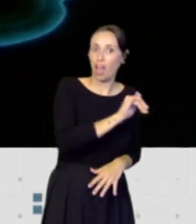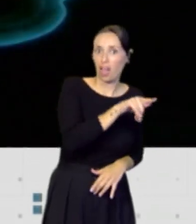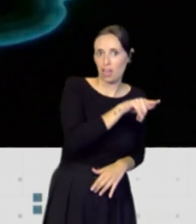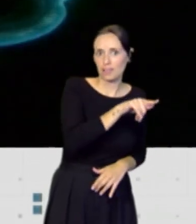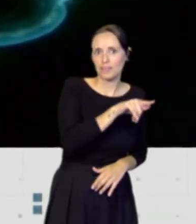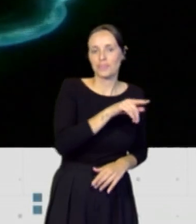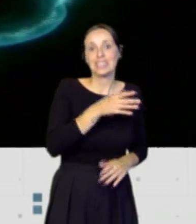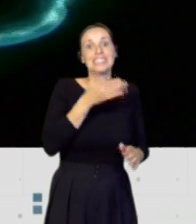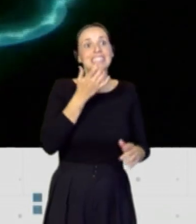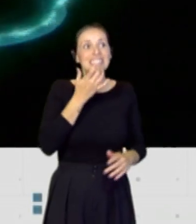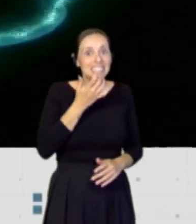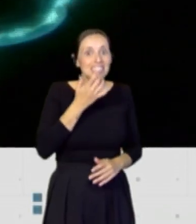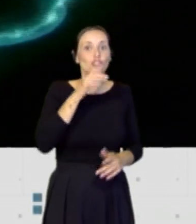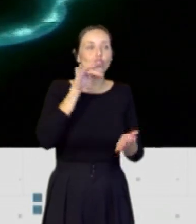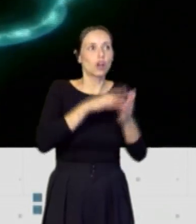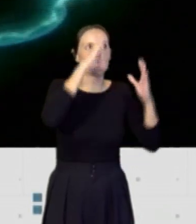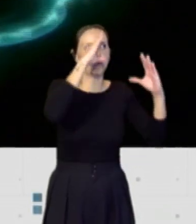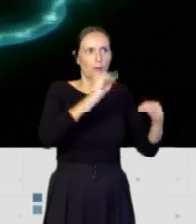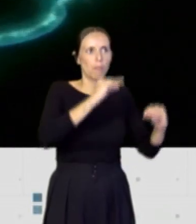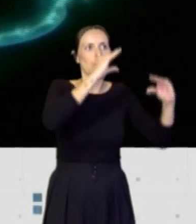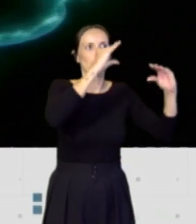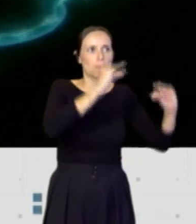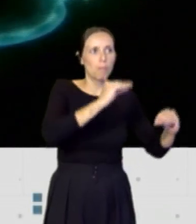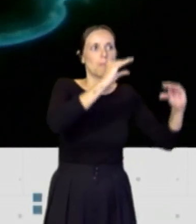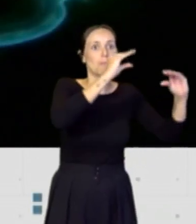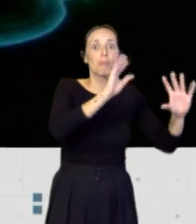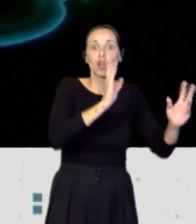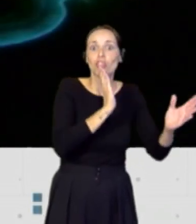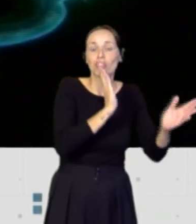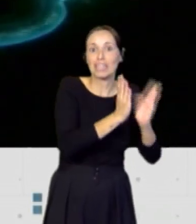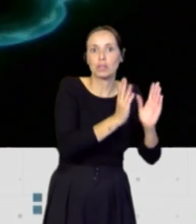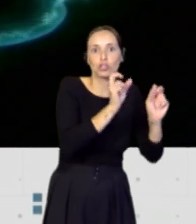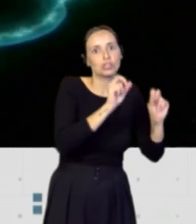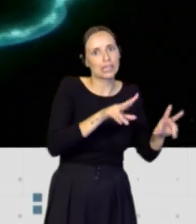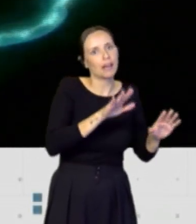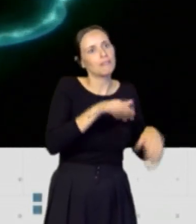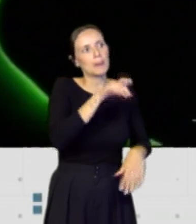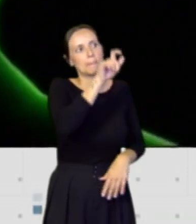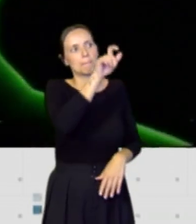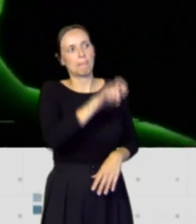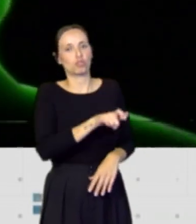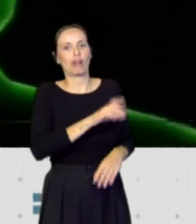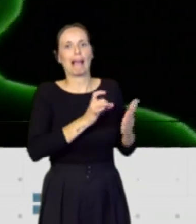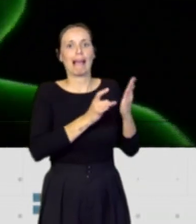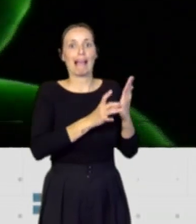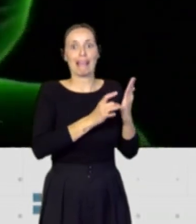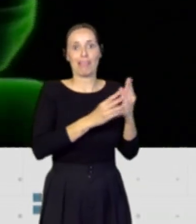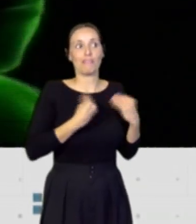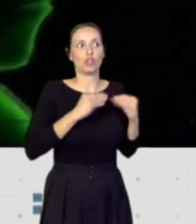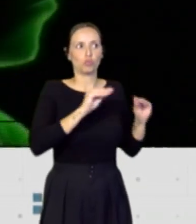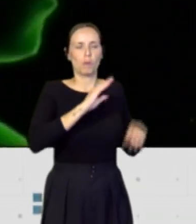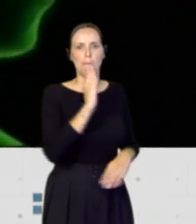crisis continuas sin tratar pueden socavar en el paciente pues, no solo su calidad de vida en